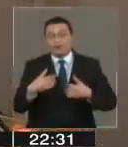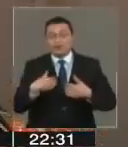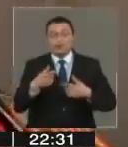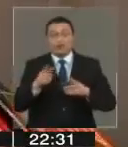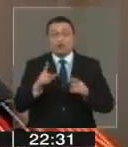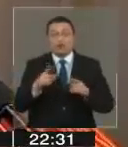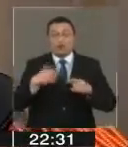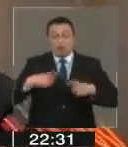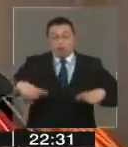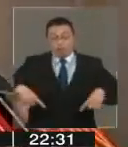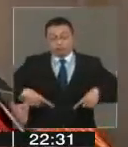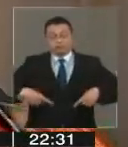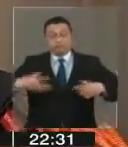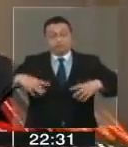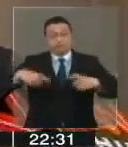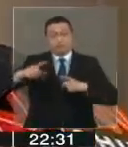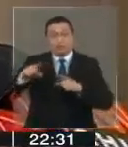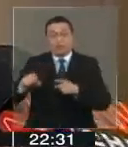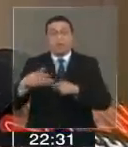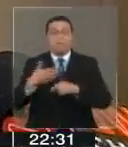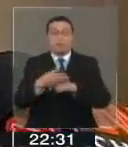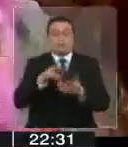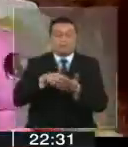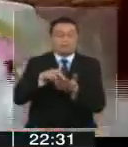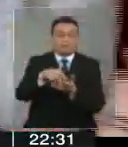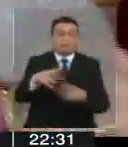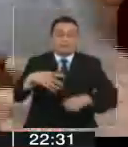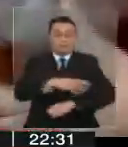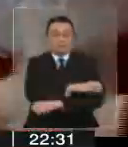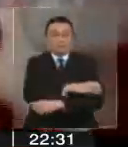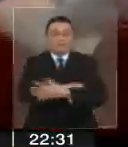ya no ando con flotador, la Vale me pilla corriendo.